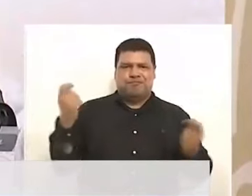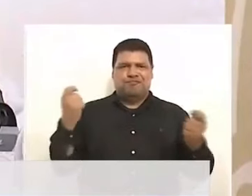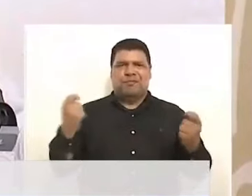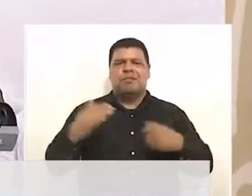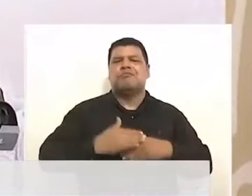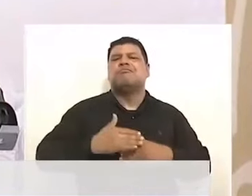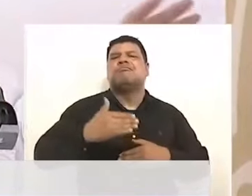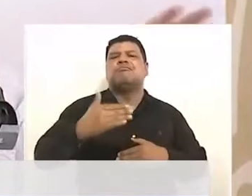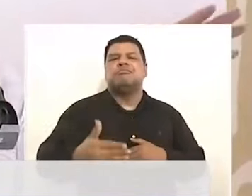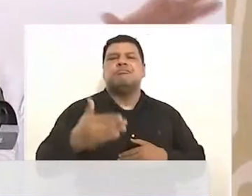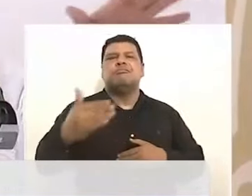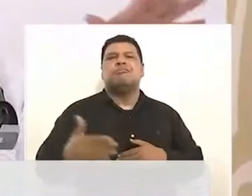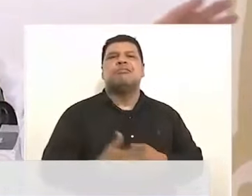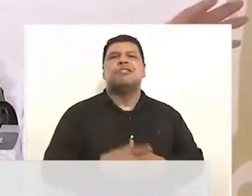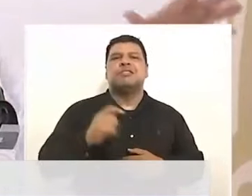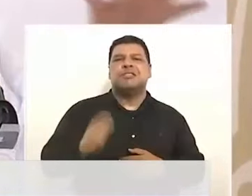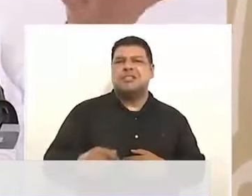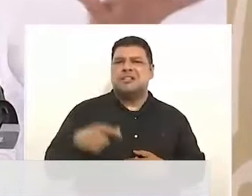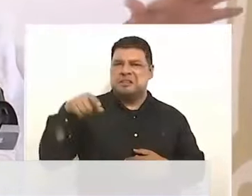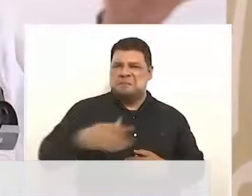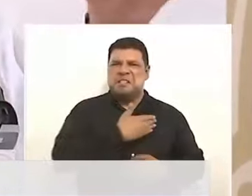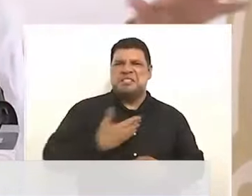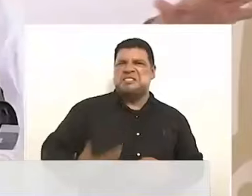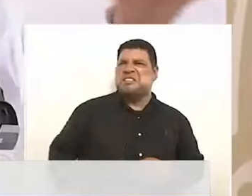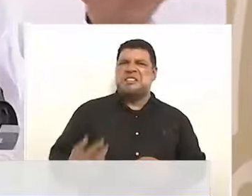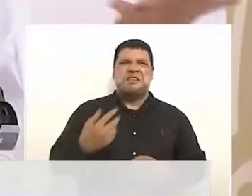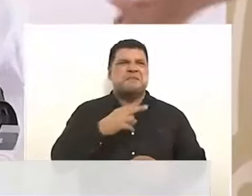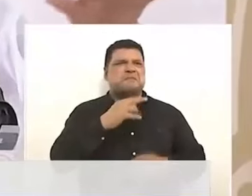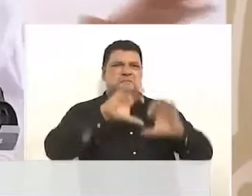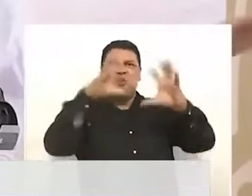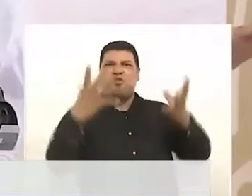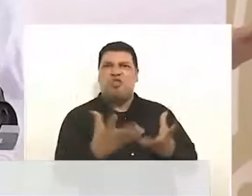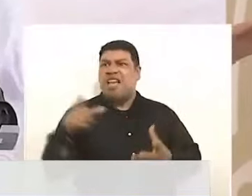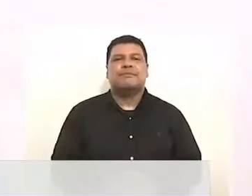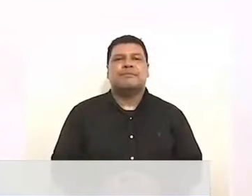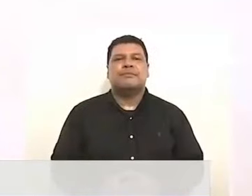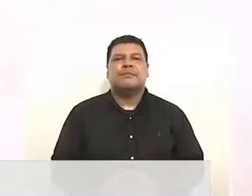poco tiempo va a ser la mejor presidenta del mundo.